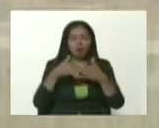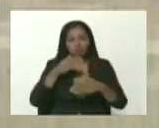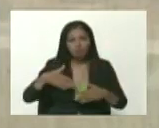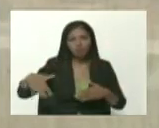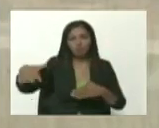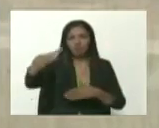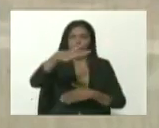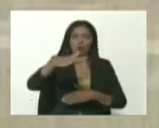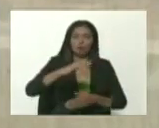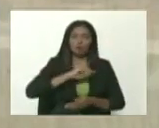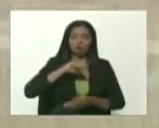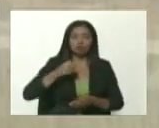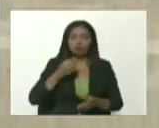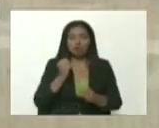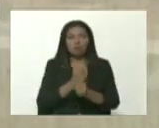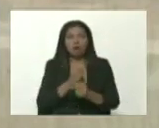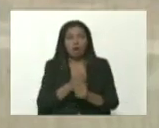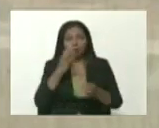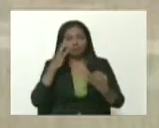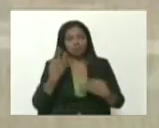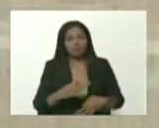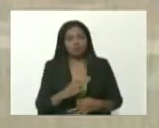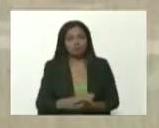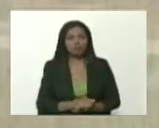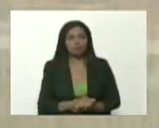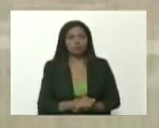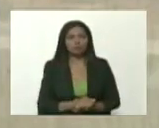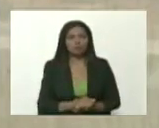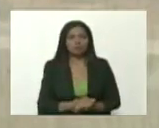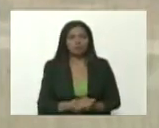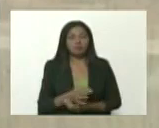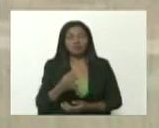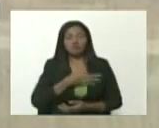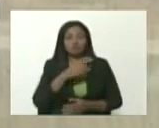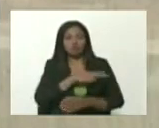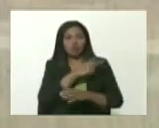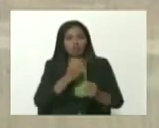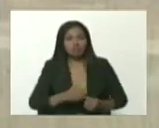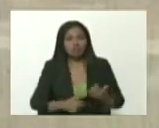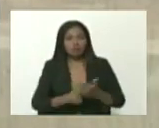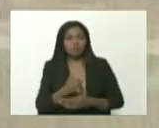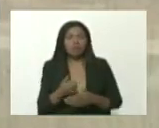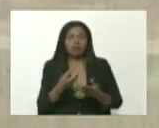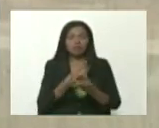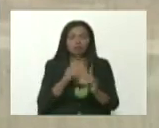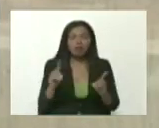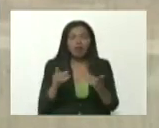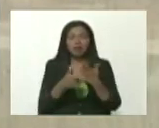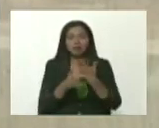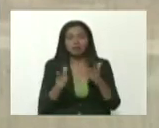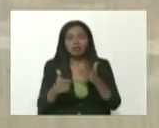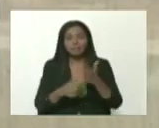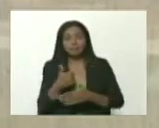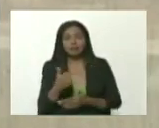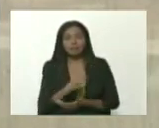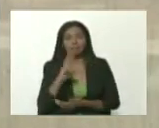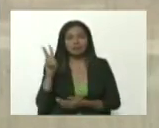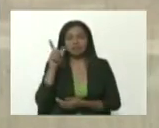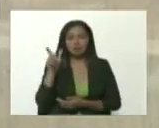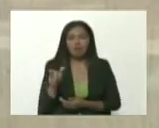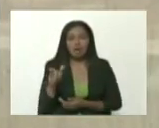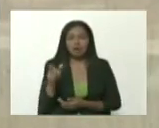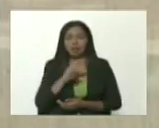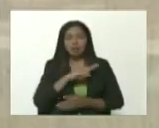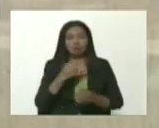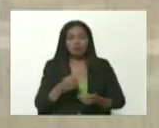nada, nosotros trabajamos en serio por fortalecer la democracia venezolana, la libertad venezolana, el poder